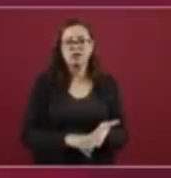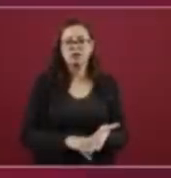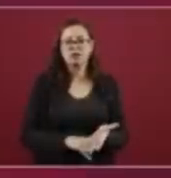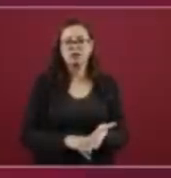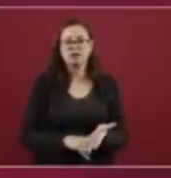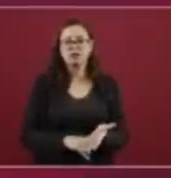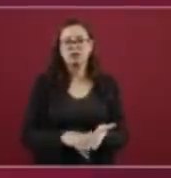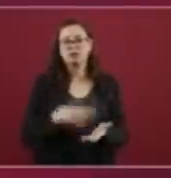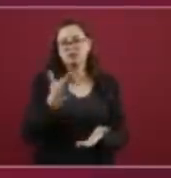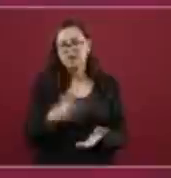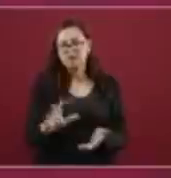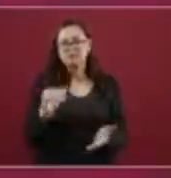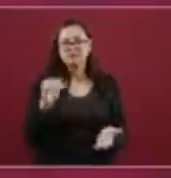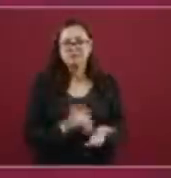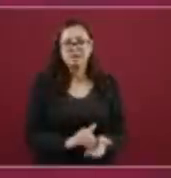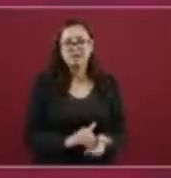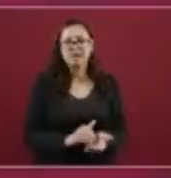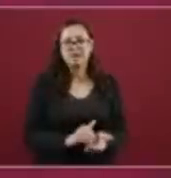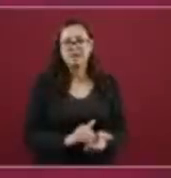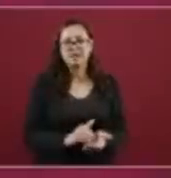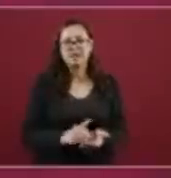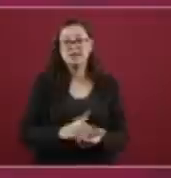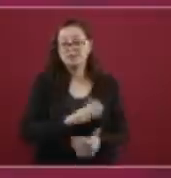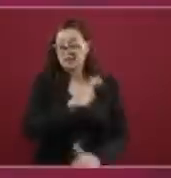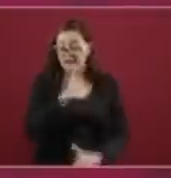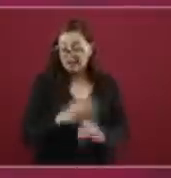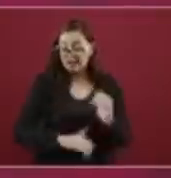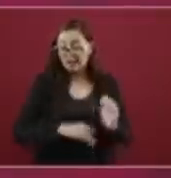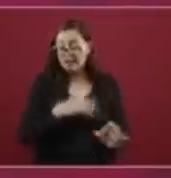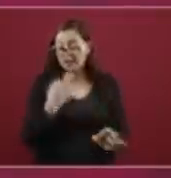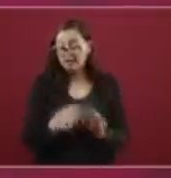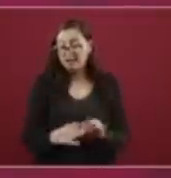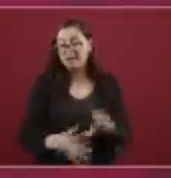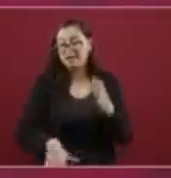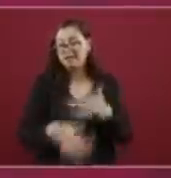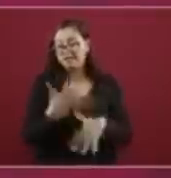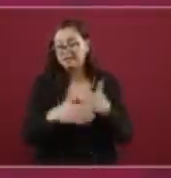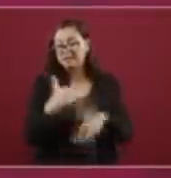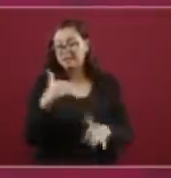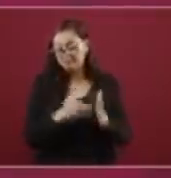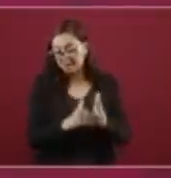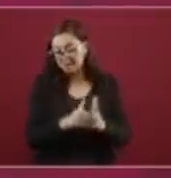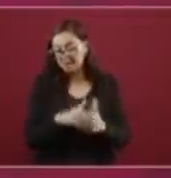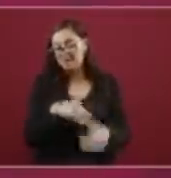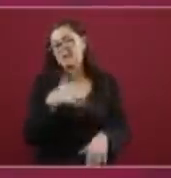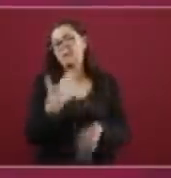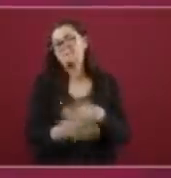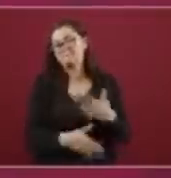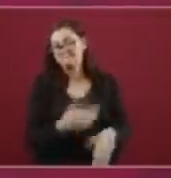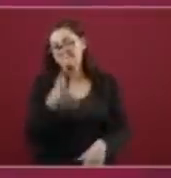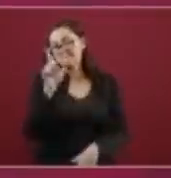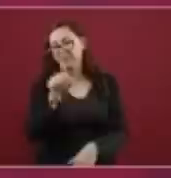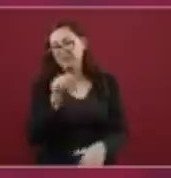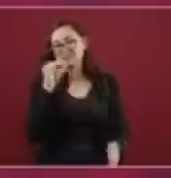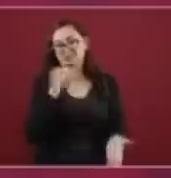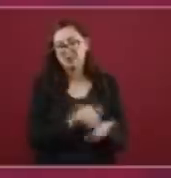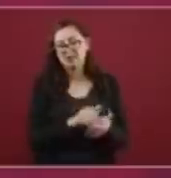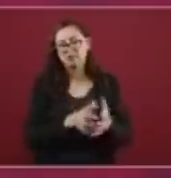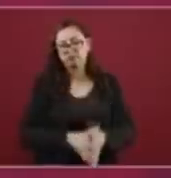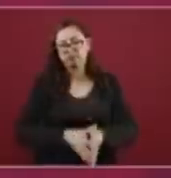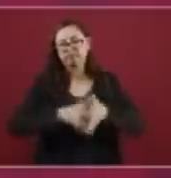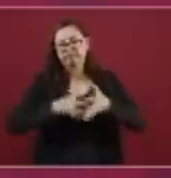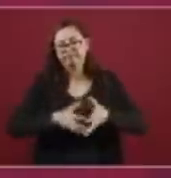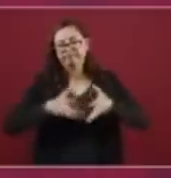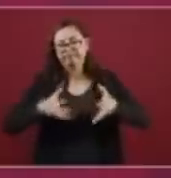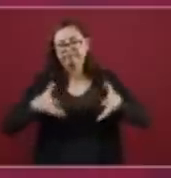automático 10,000. Terminan de pagar los 10,000 y 15,000. Terminan de pagar los 15,000 y 20,000. Y